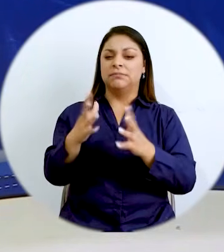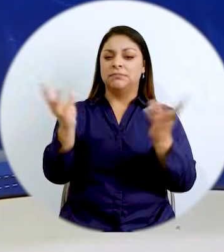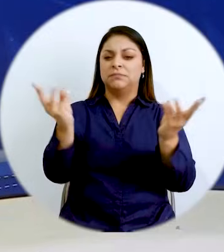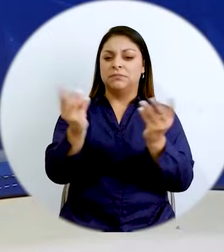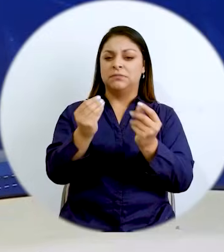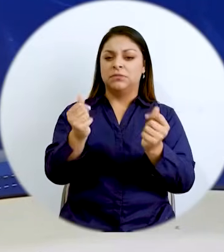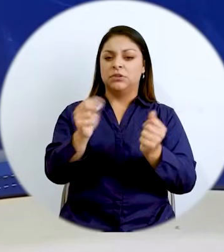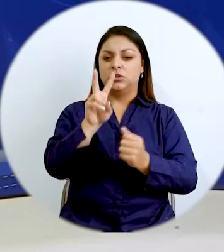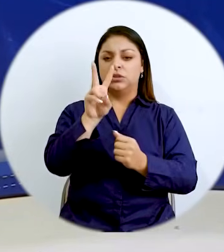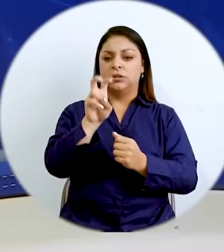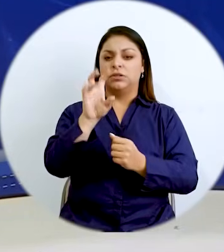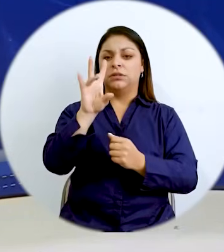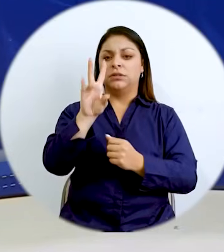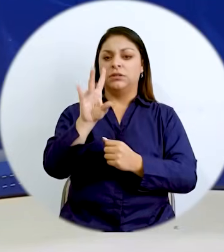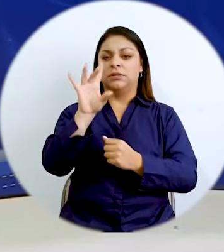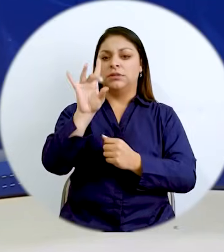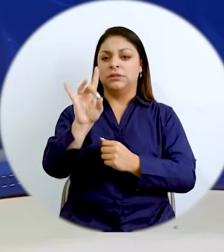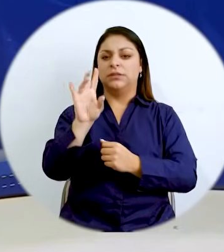contabilizaron